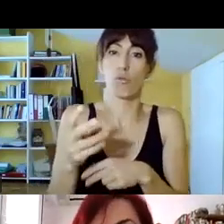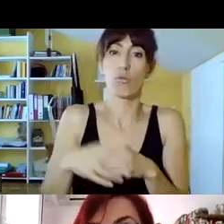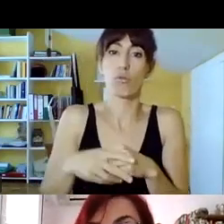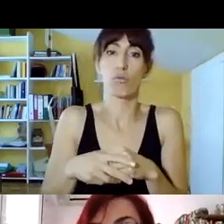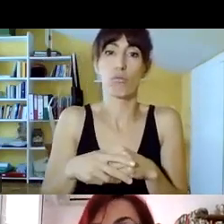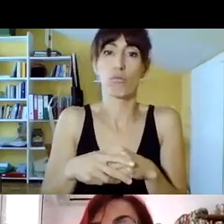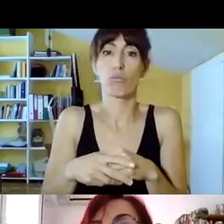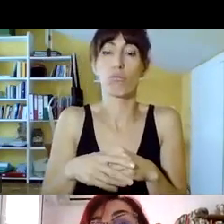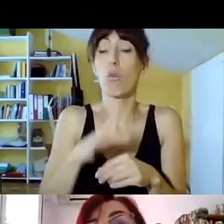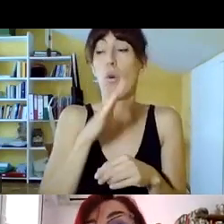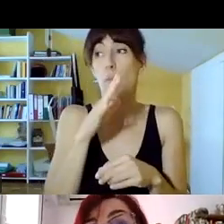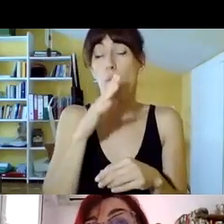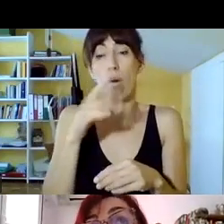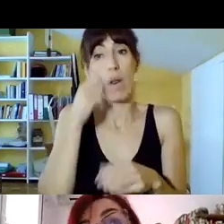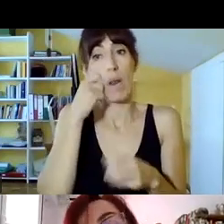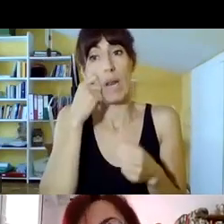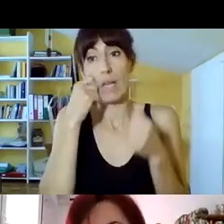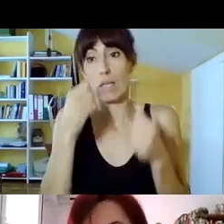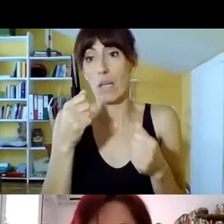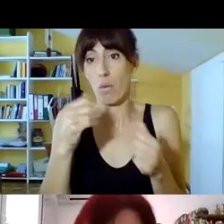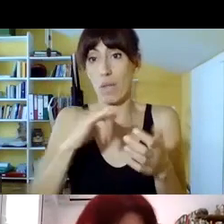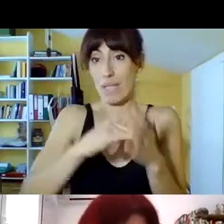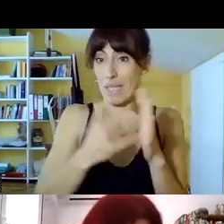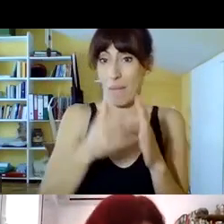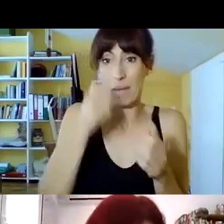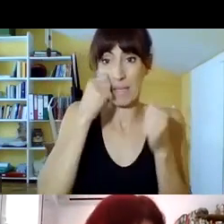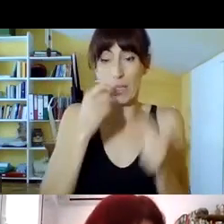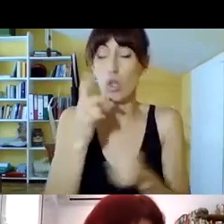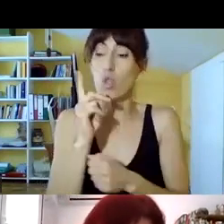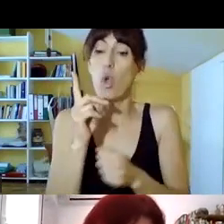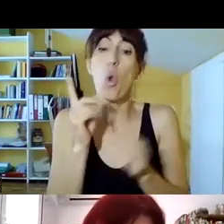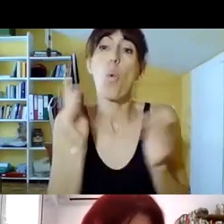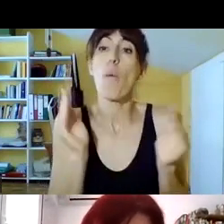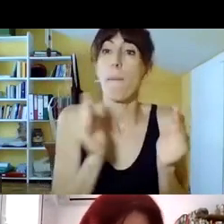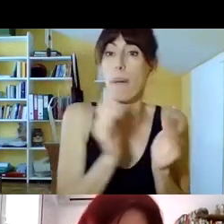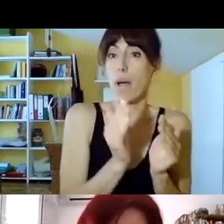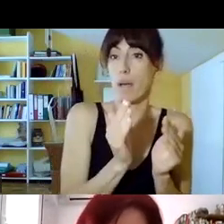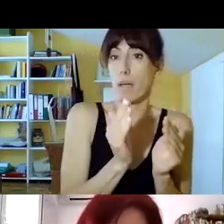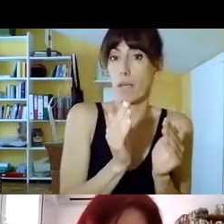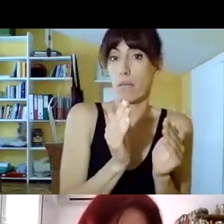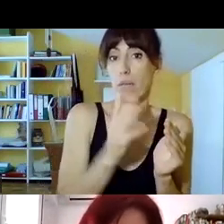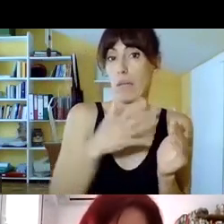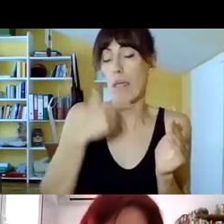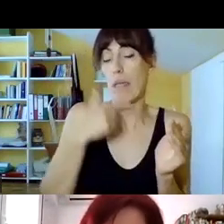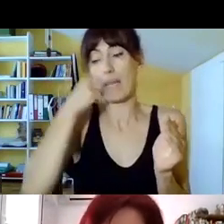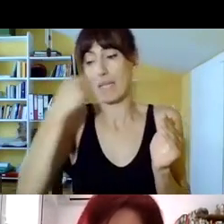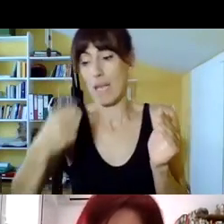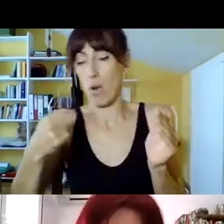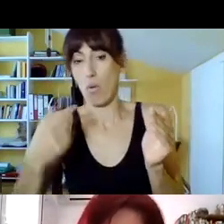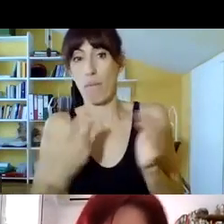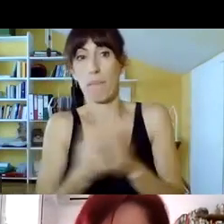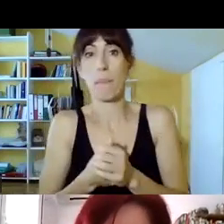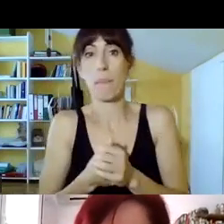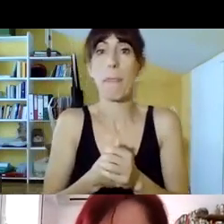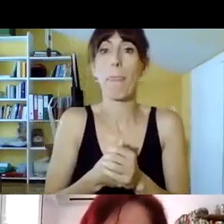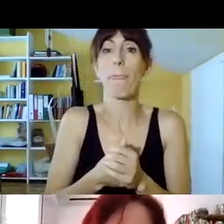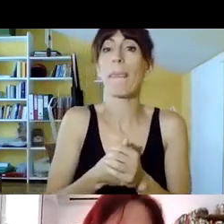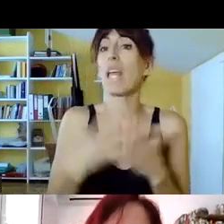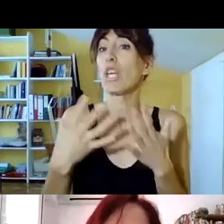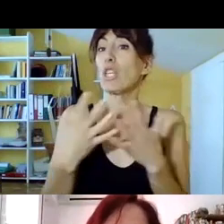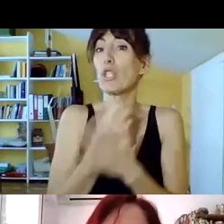la salud el sistema sanitario solo es una parte de lo que determina la salud. Y todo esto que os estoy